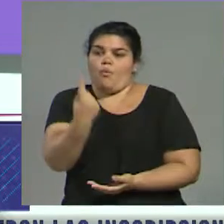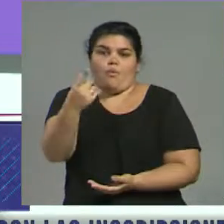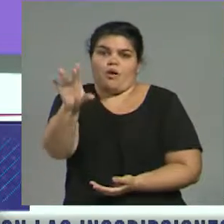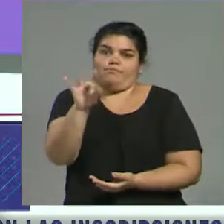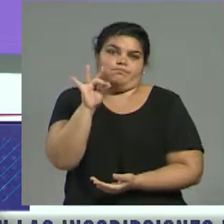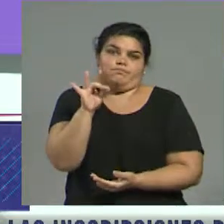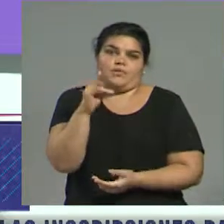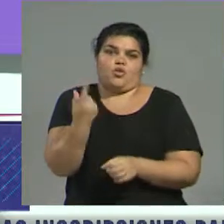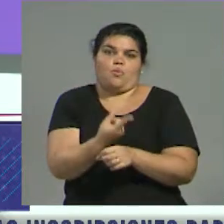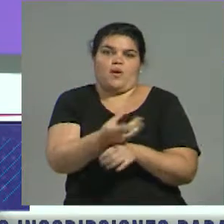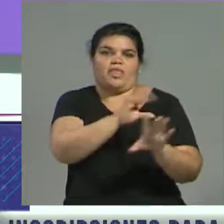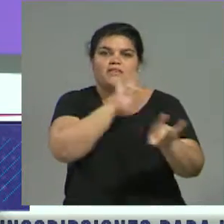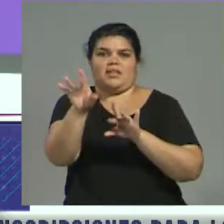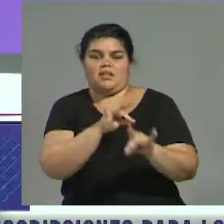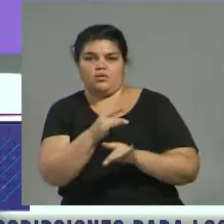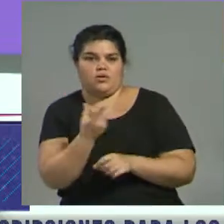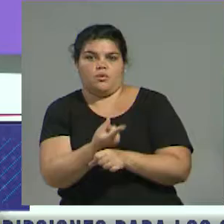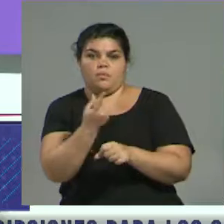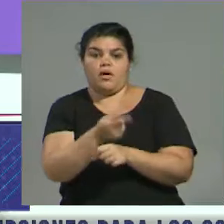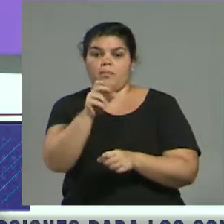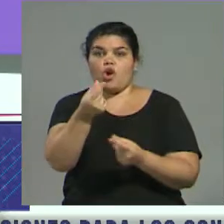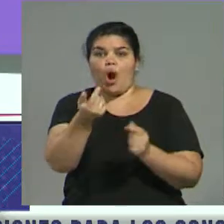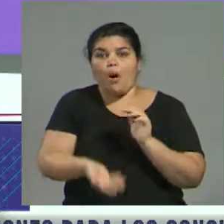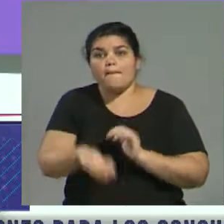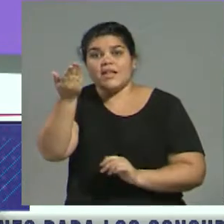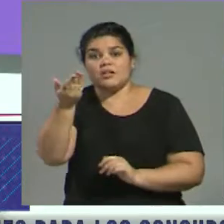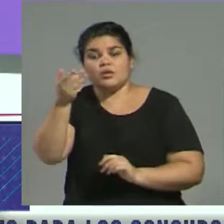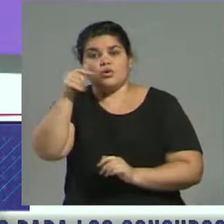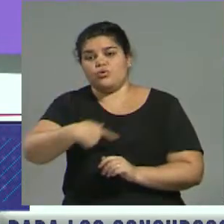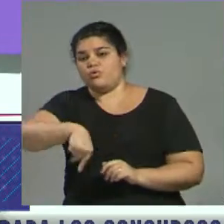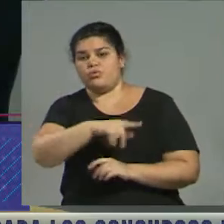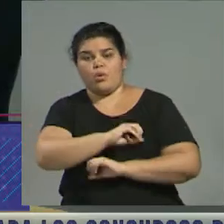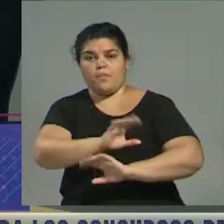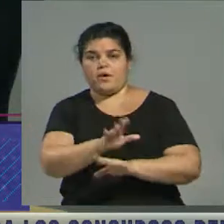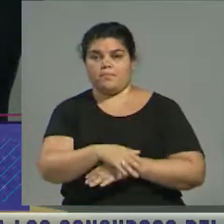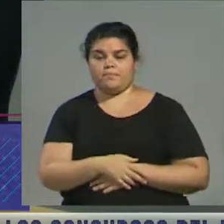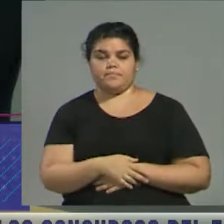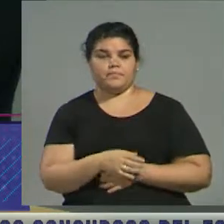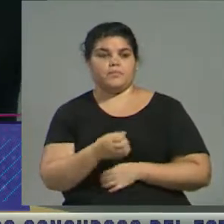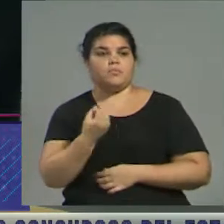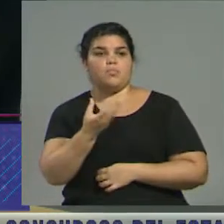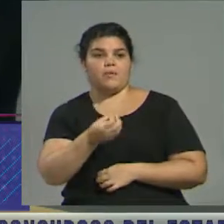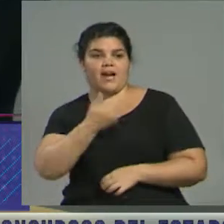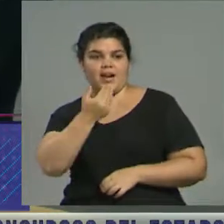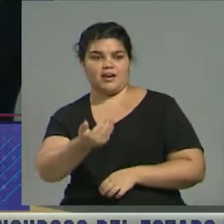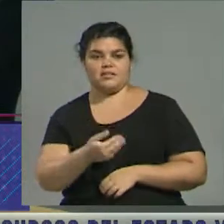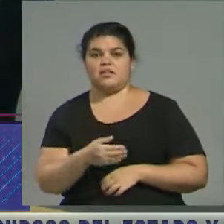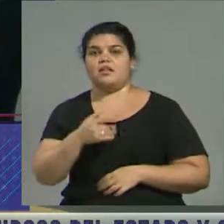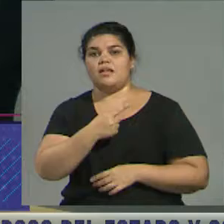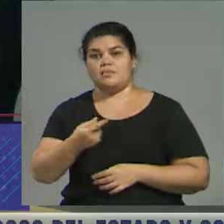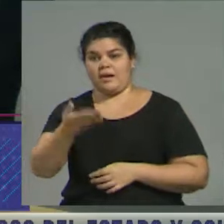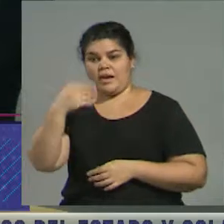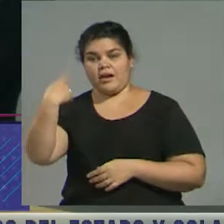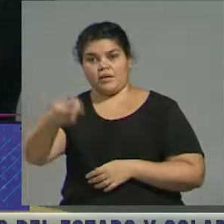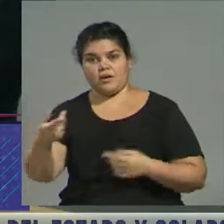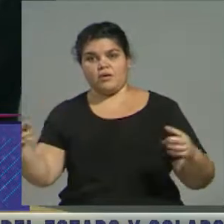el incremento es muy alto, lamentablemente todos terminamos saliendo perjudicados. Muchísimas gracias, José. Gracias. Será hasta la semana que viene.